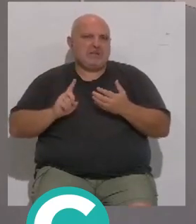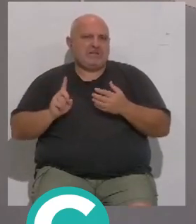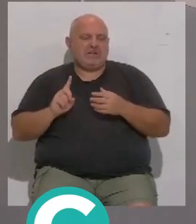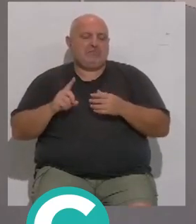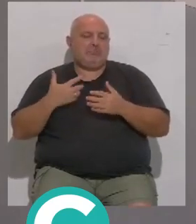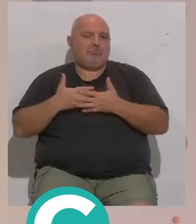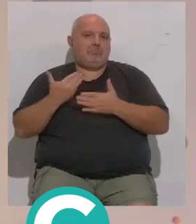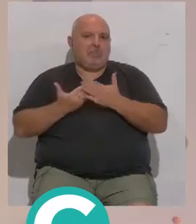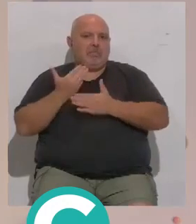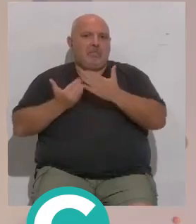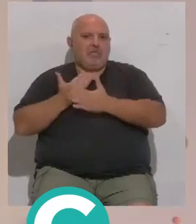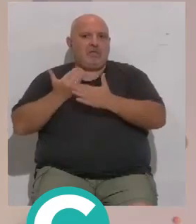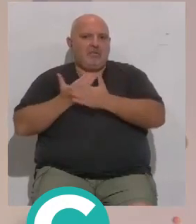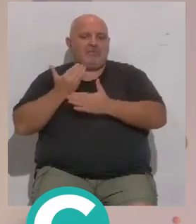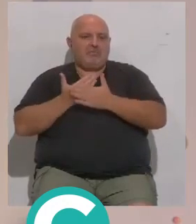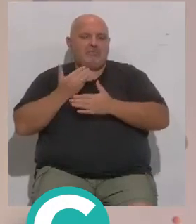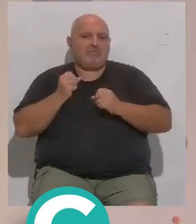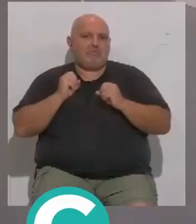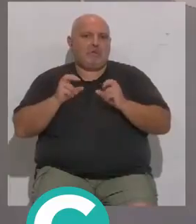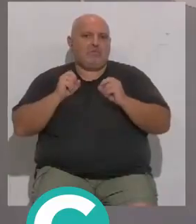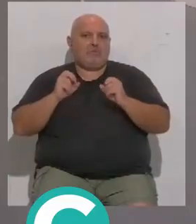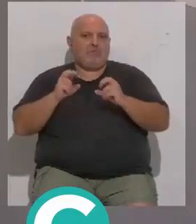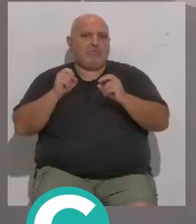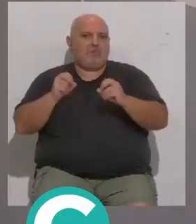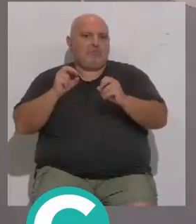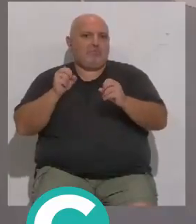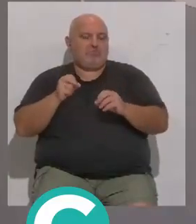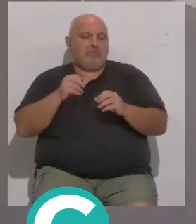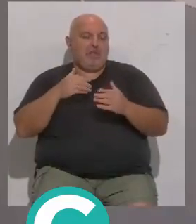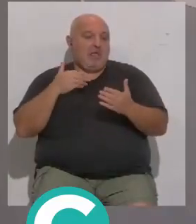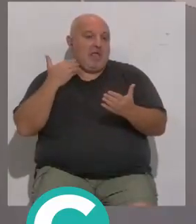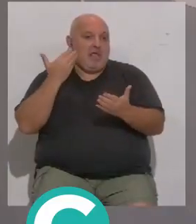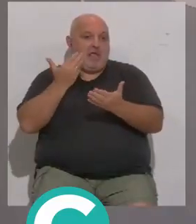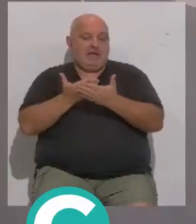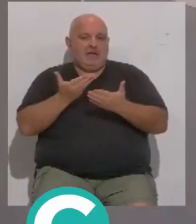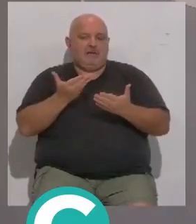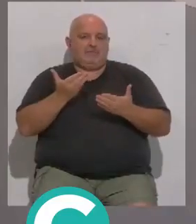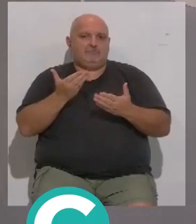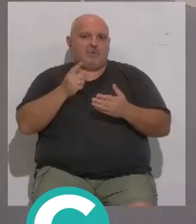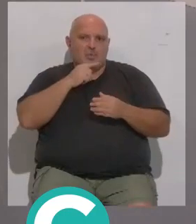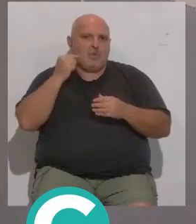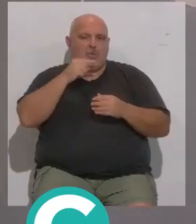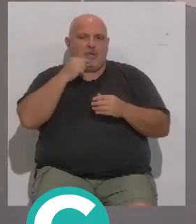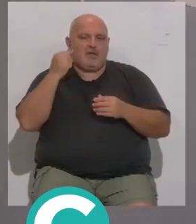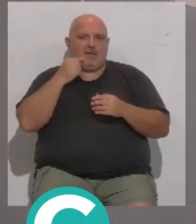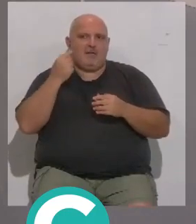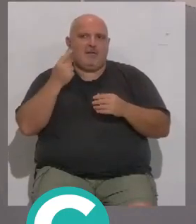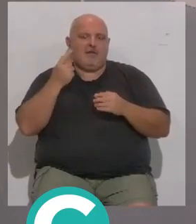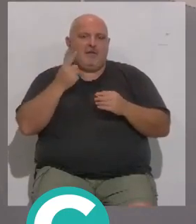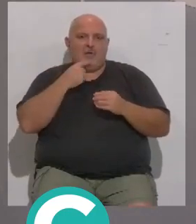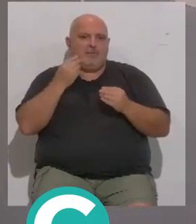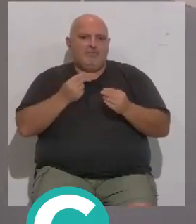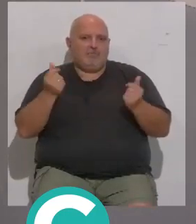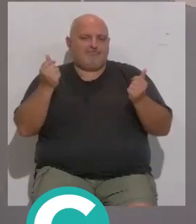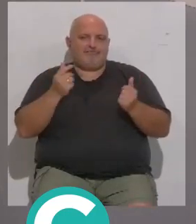pero después fue, claro, no es nada importante, pero sí es tremendamente doloroso y hasta que no se te pasa el dolor,